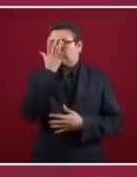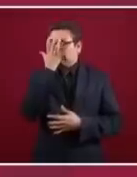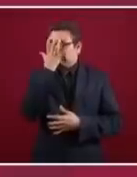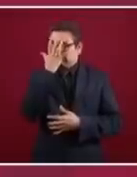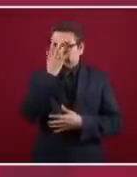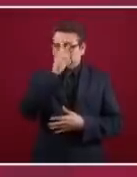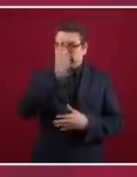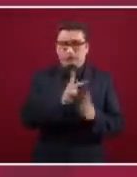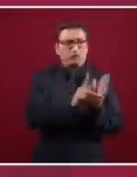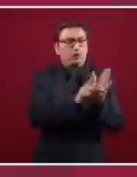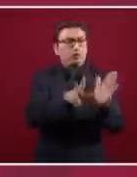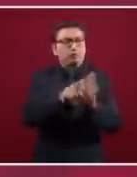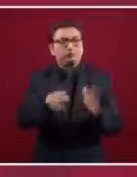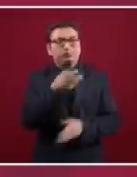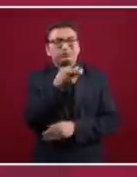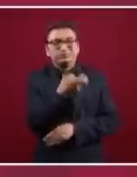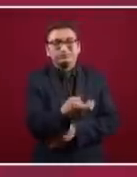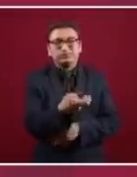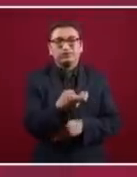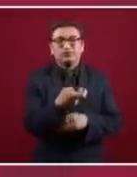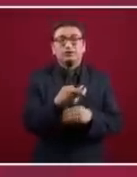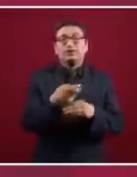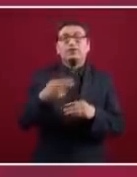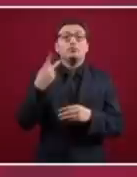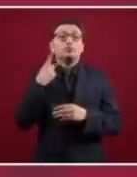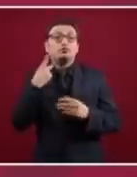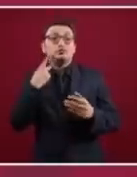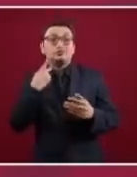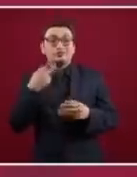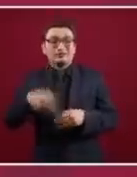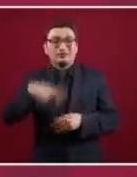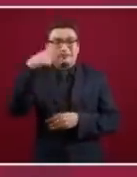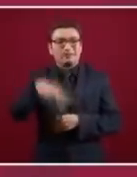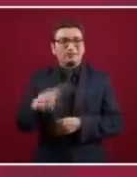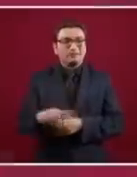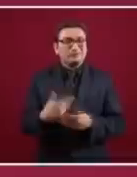del periodismo y de la política en méxico